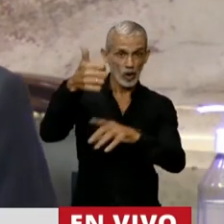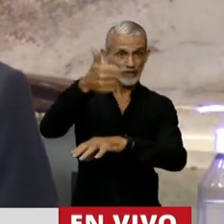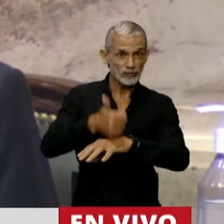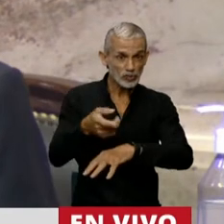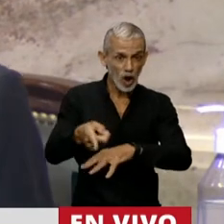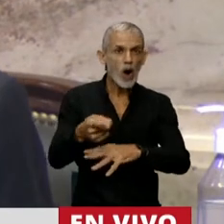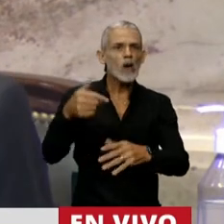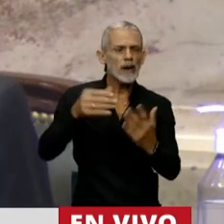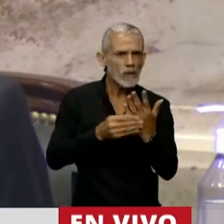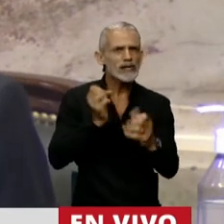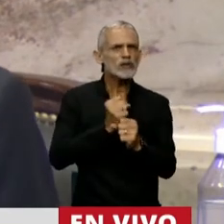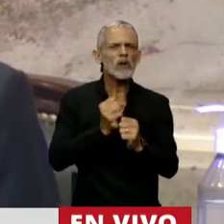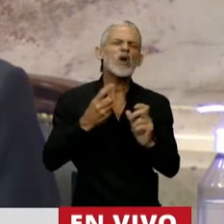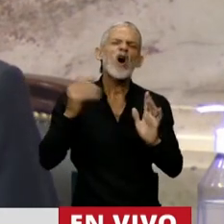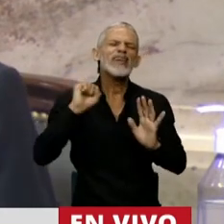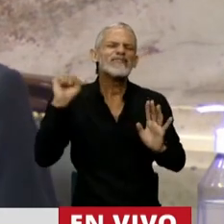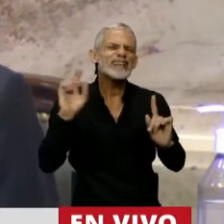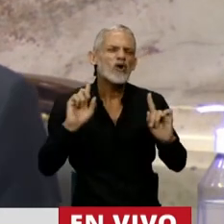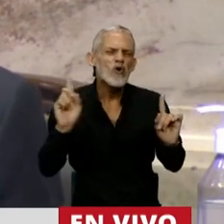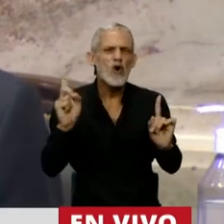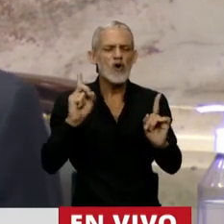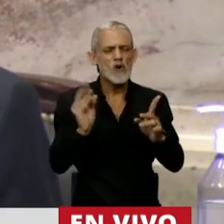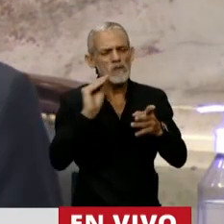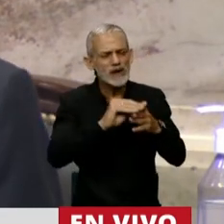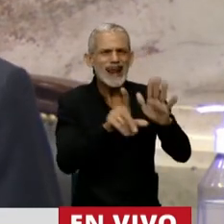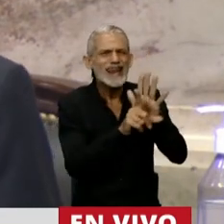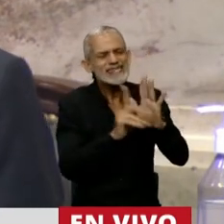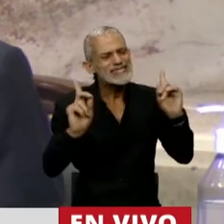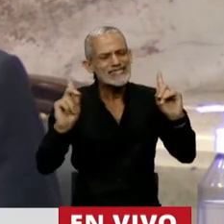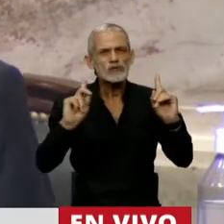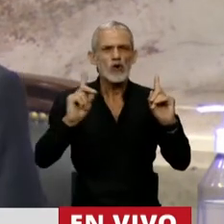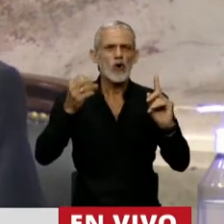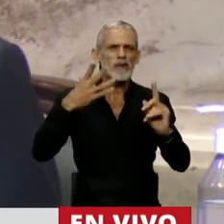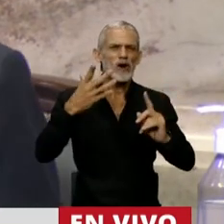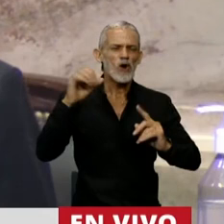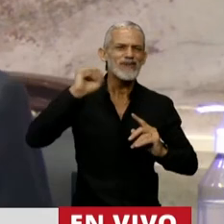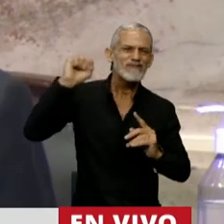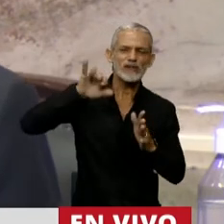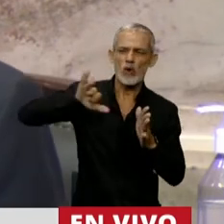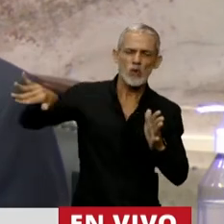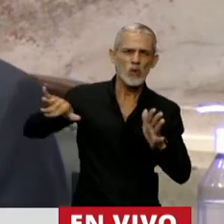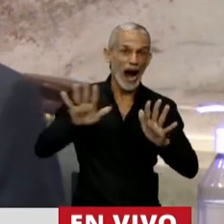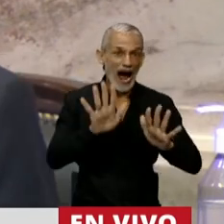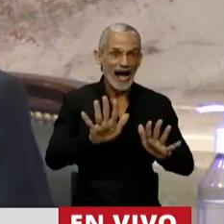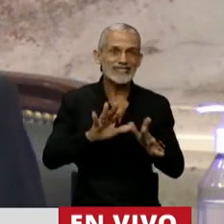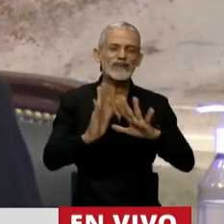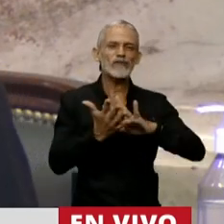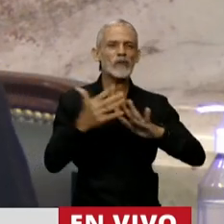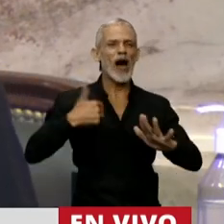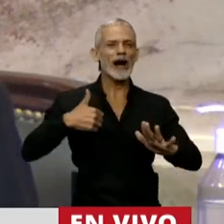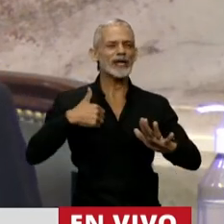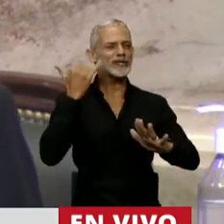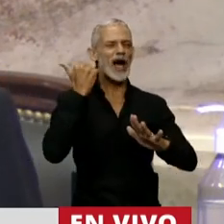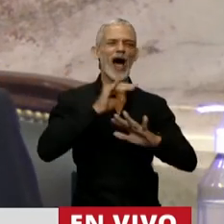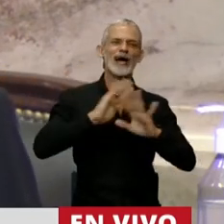decirnos que no hay que hablar de inflación, que no había que ponerla en la ley y que de esa manera, mágicamente, la Argentina iba a entrar